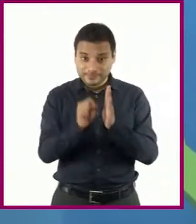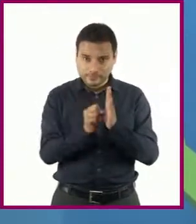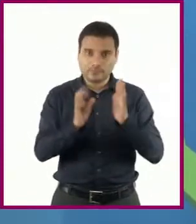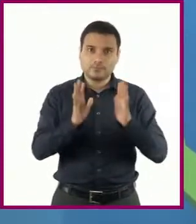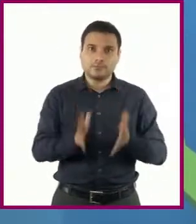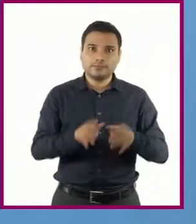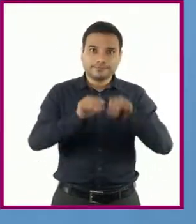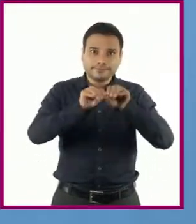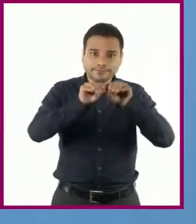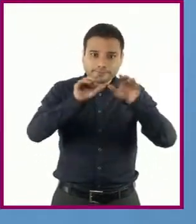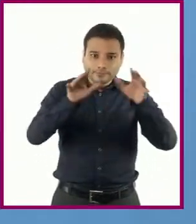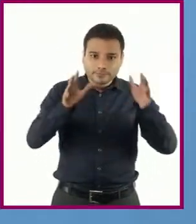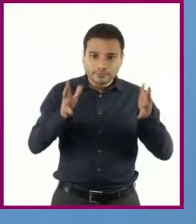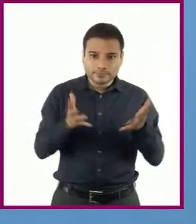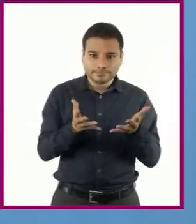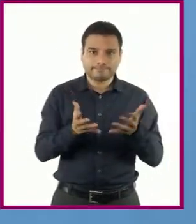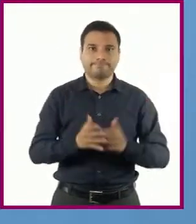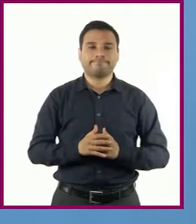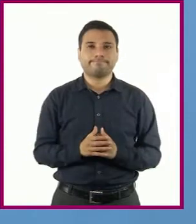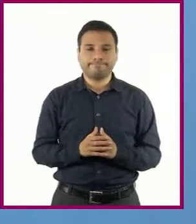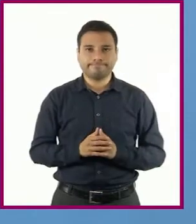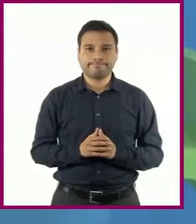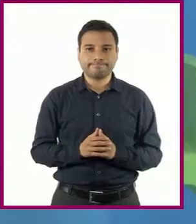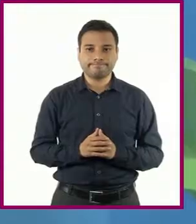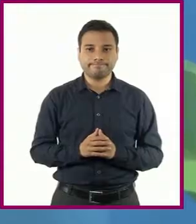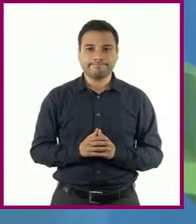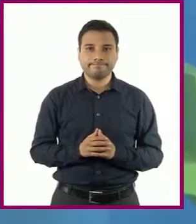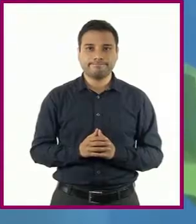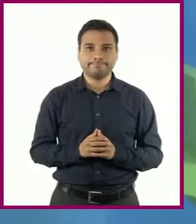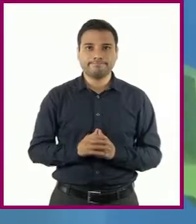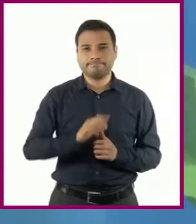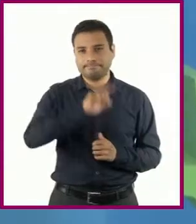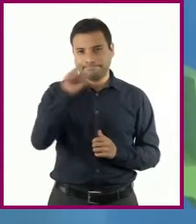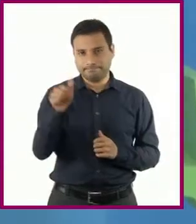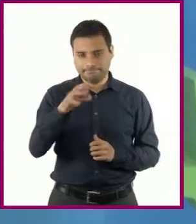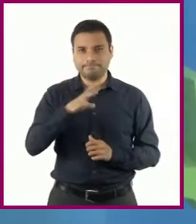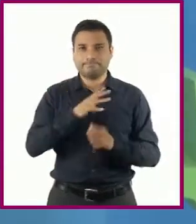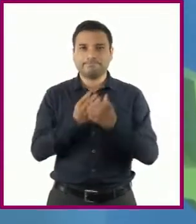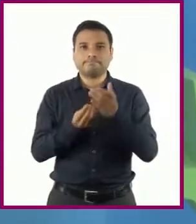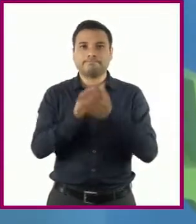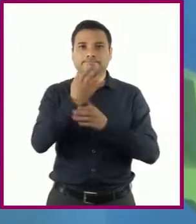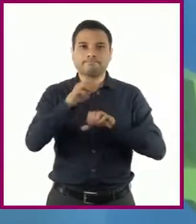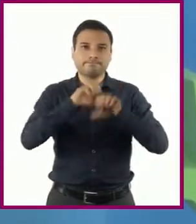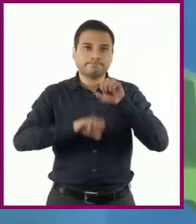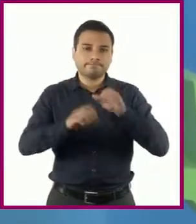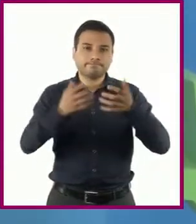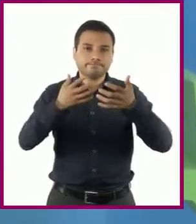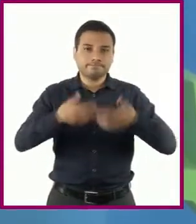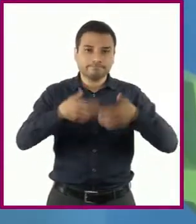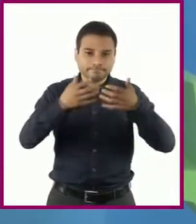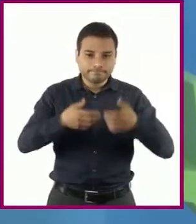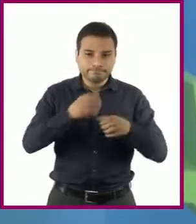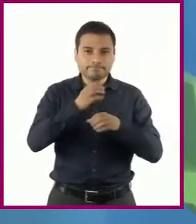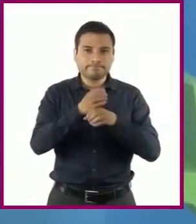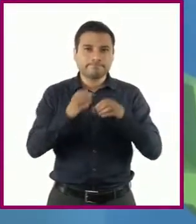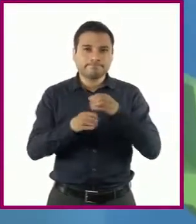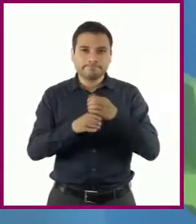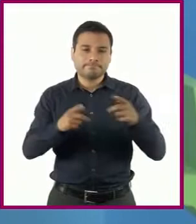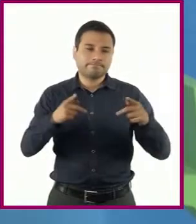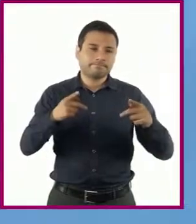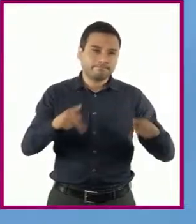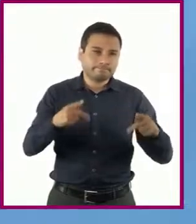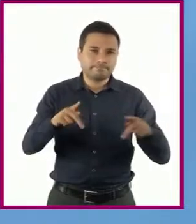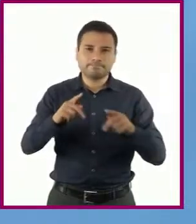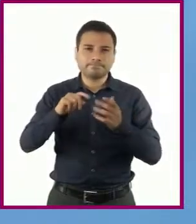en todo el mundo. De esta forma, surgieron grandes empresas que buscan comercializar sus productos en lugares